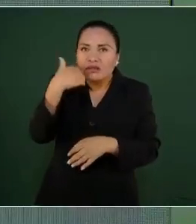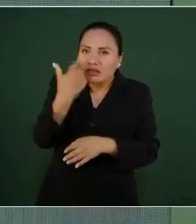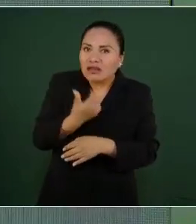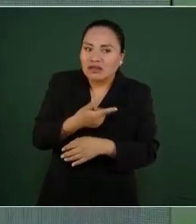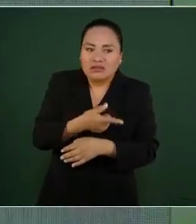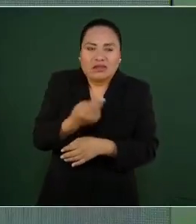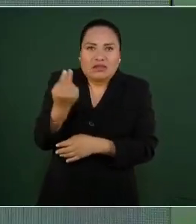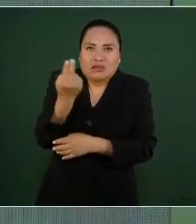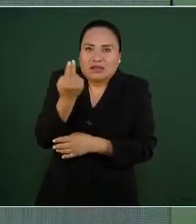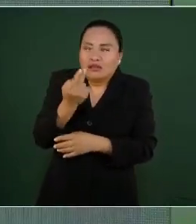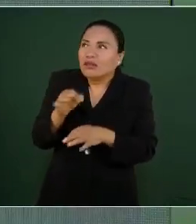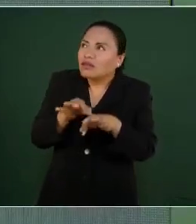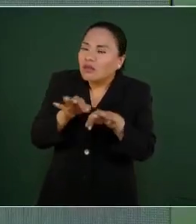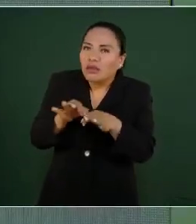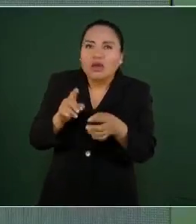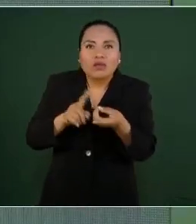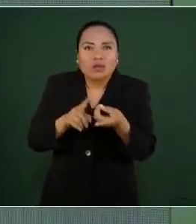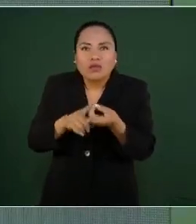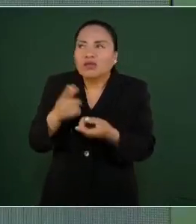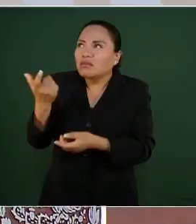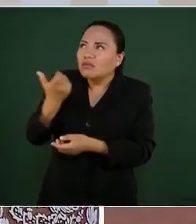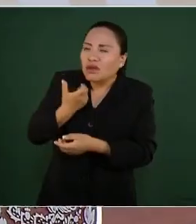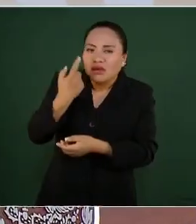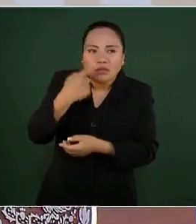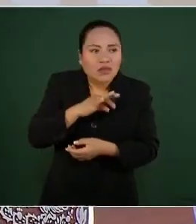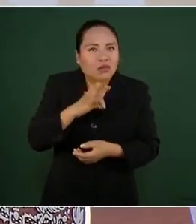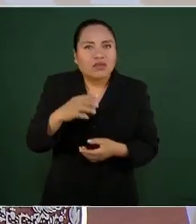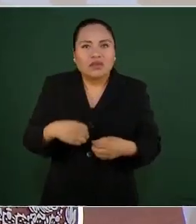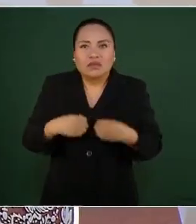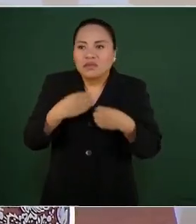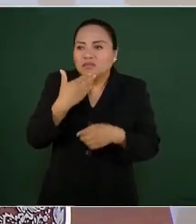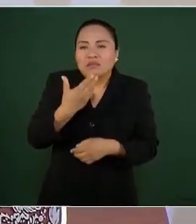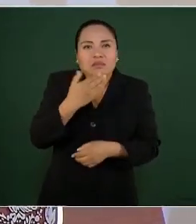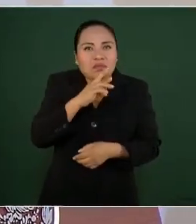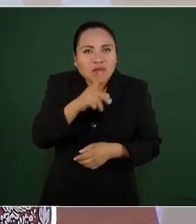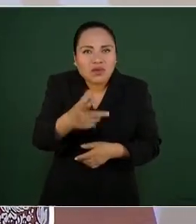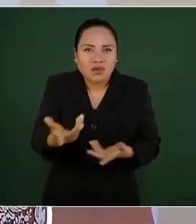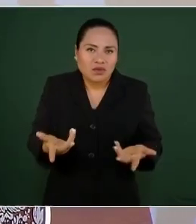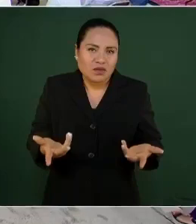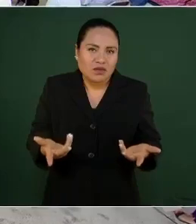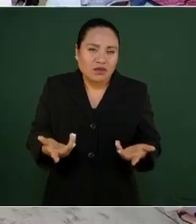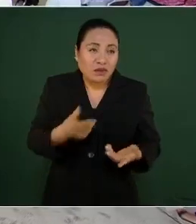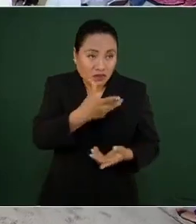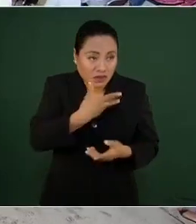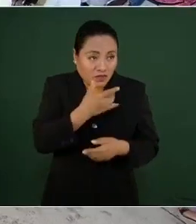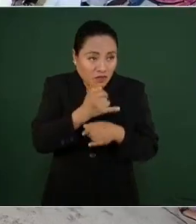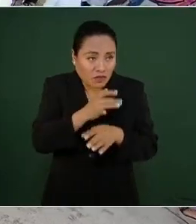necesidad de su lugar de origen. ¿No tienes el dato?